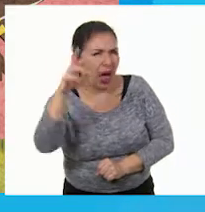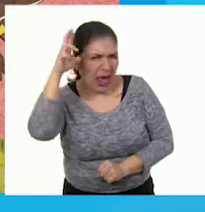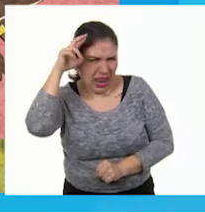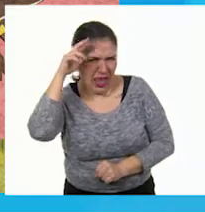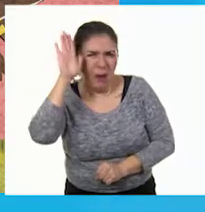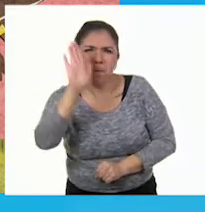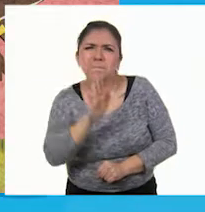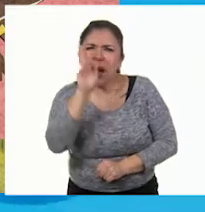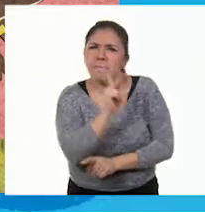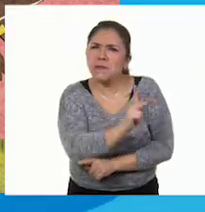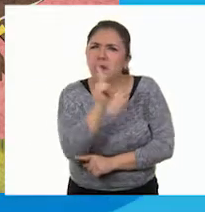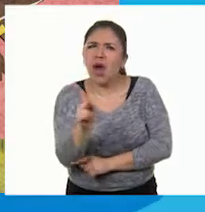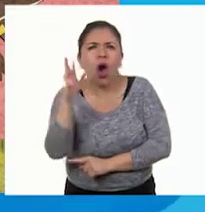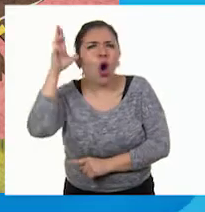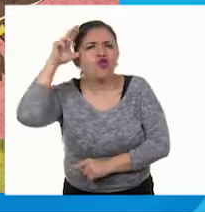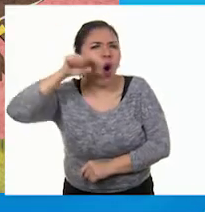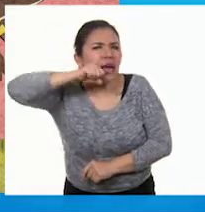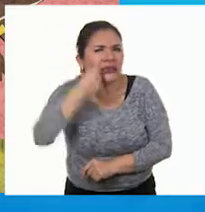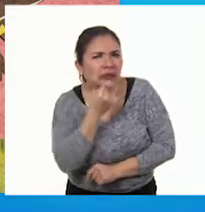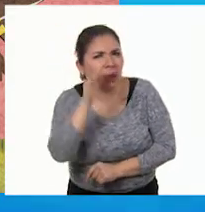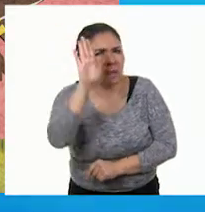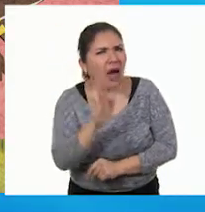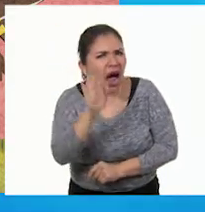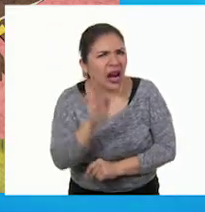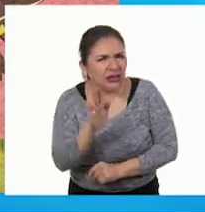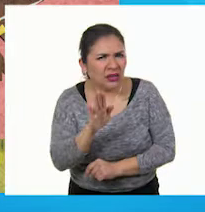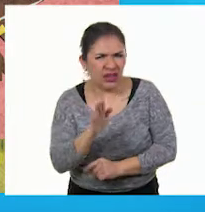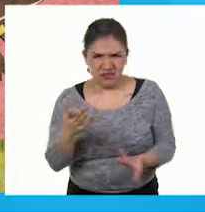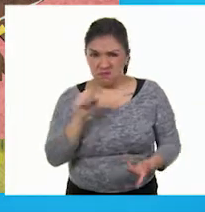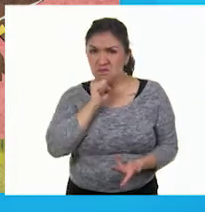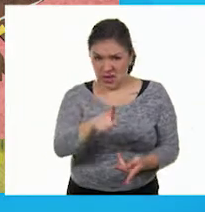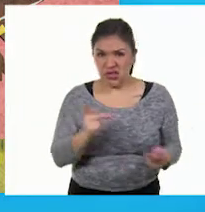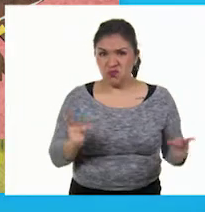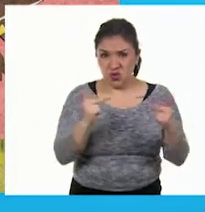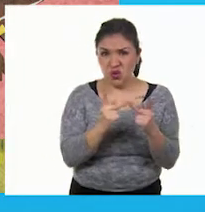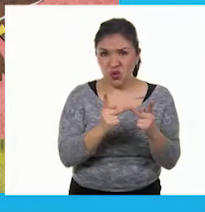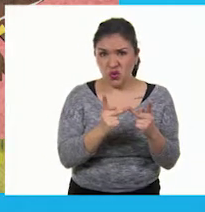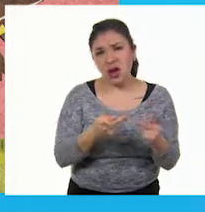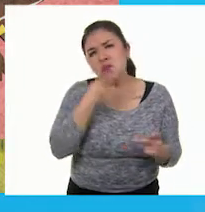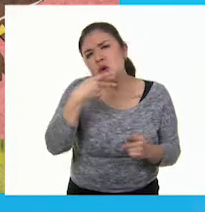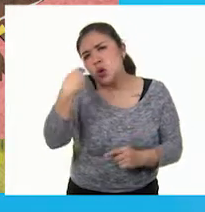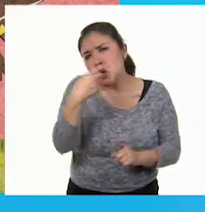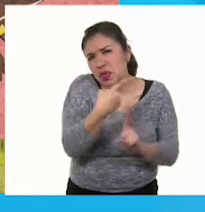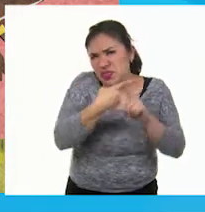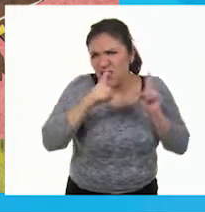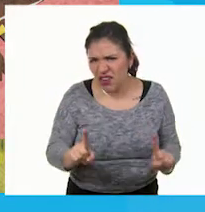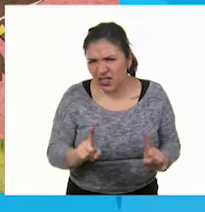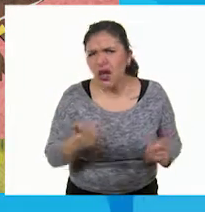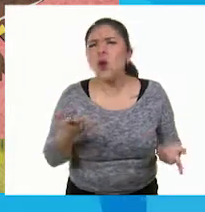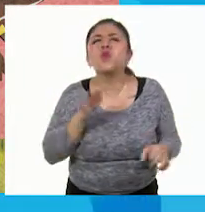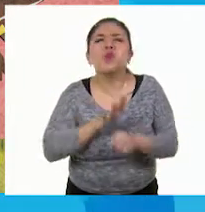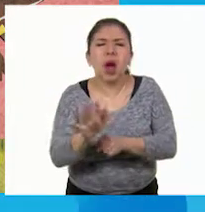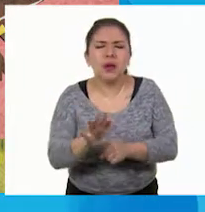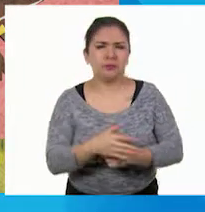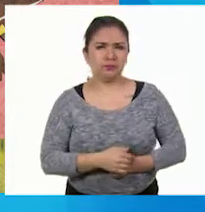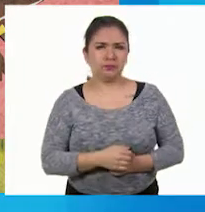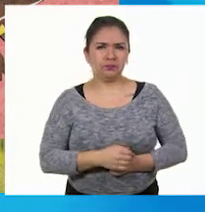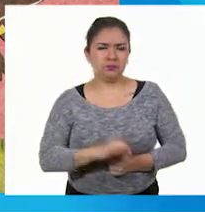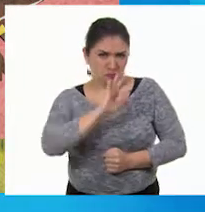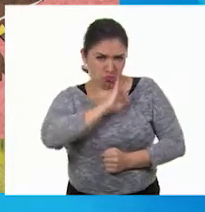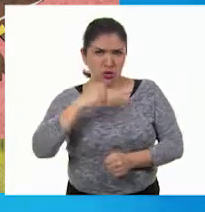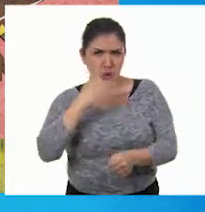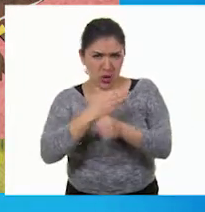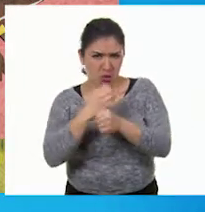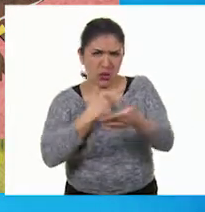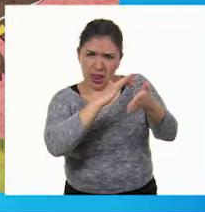conejo. Muy bien. ¿O es lo mismo y se le dice distinto? A ver, dígame. Ah, muy bien. Voy a leer. ¿Puedo leer el texto, maestra?